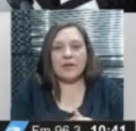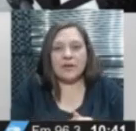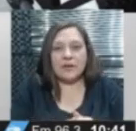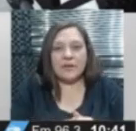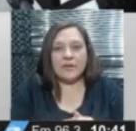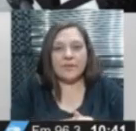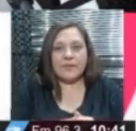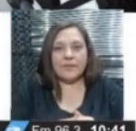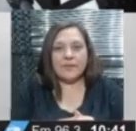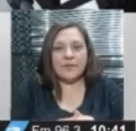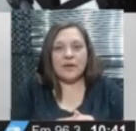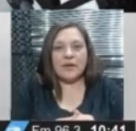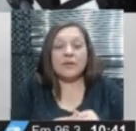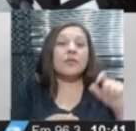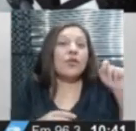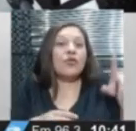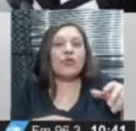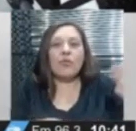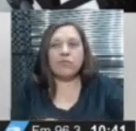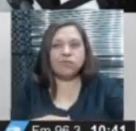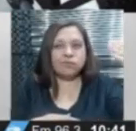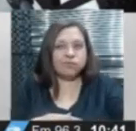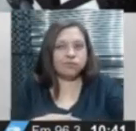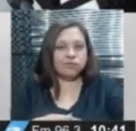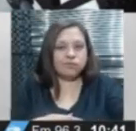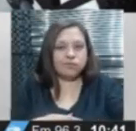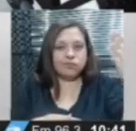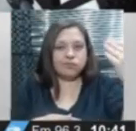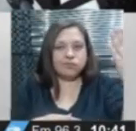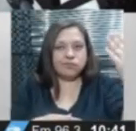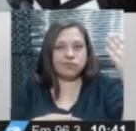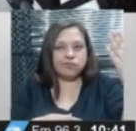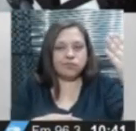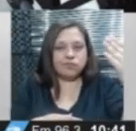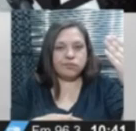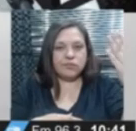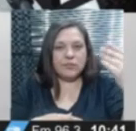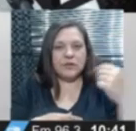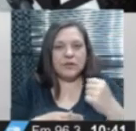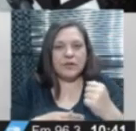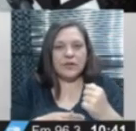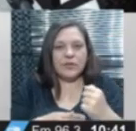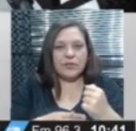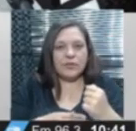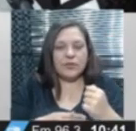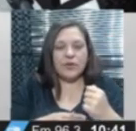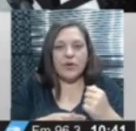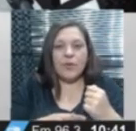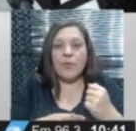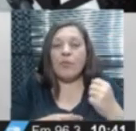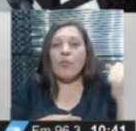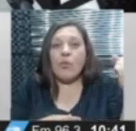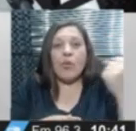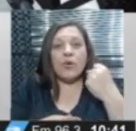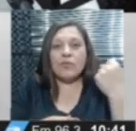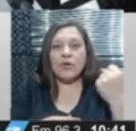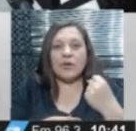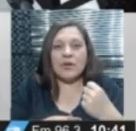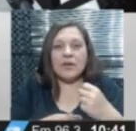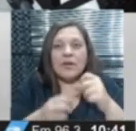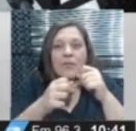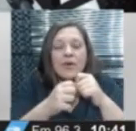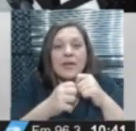porque su discurso fue muy esclarecedor y mu y muy puntual con respecto a esto a a lo que